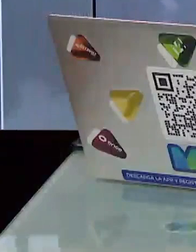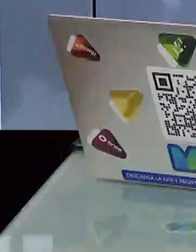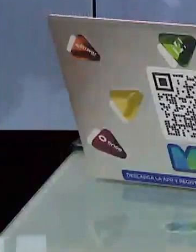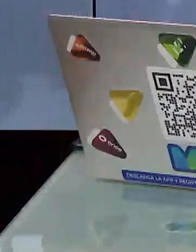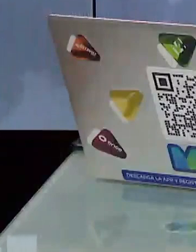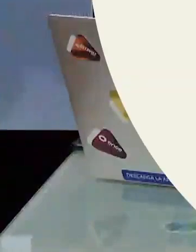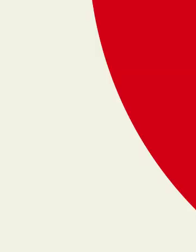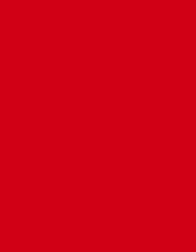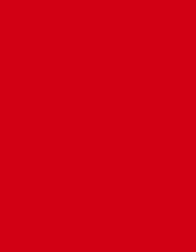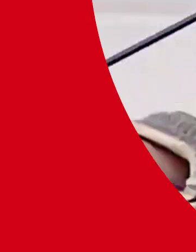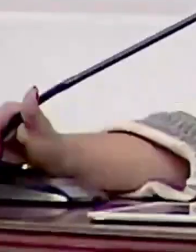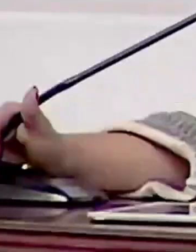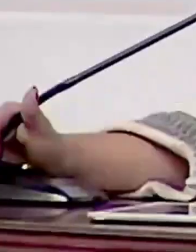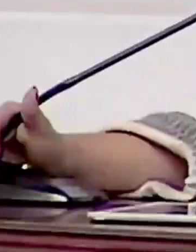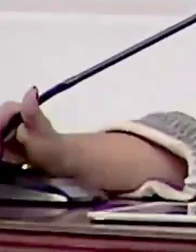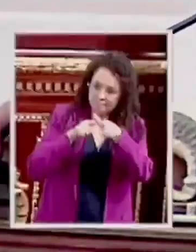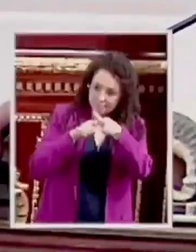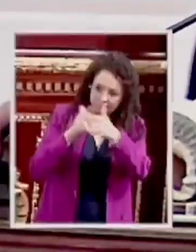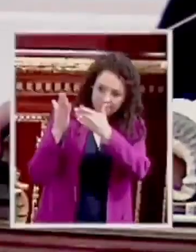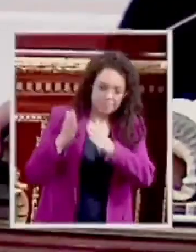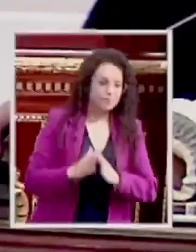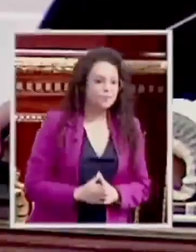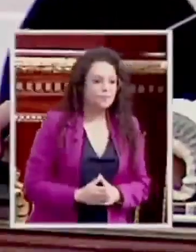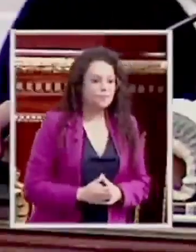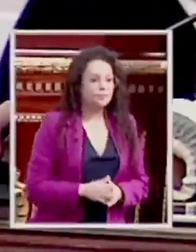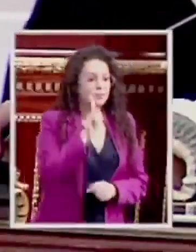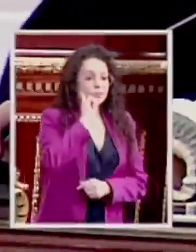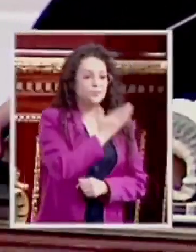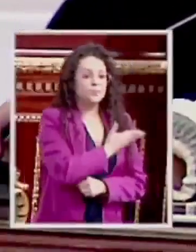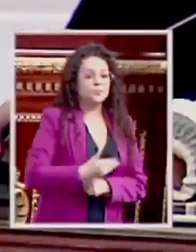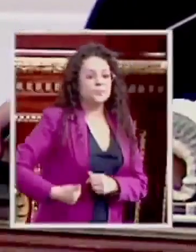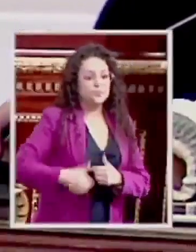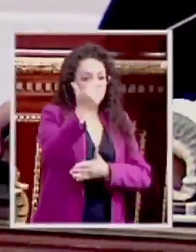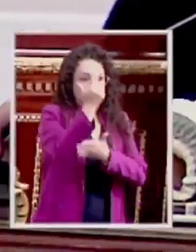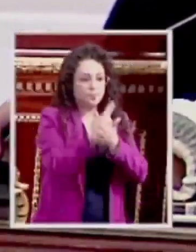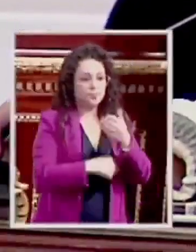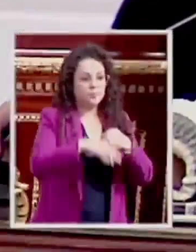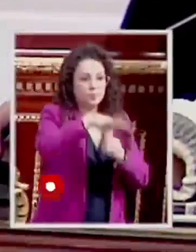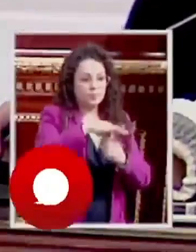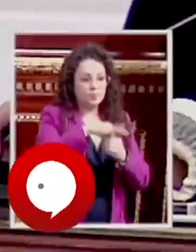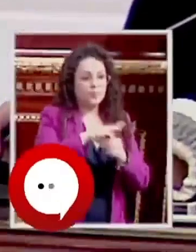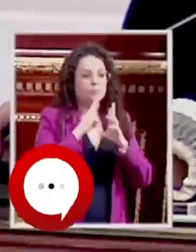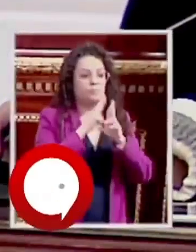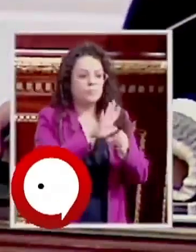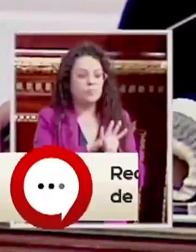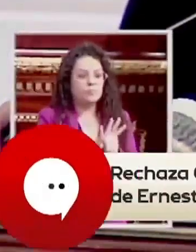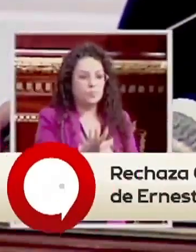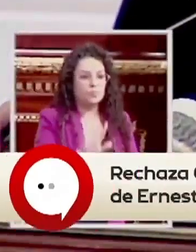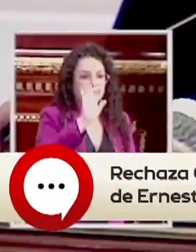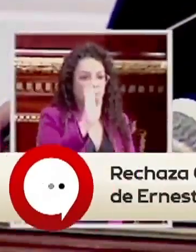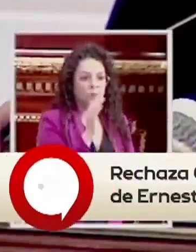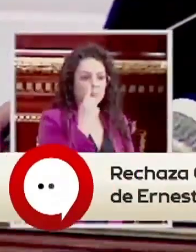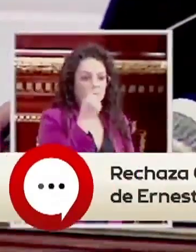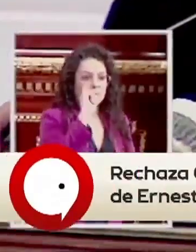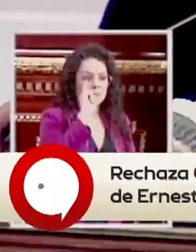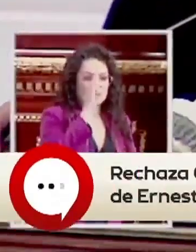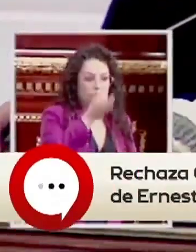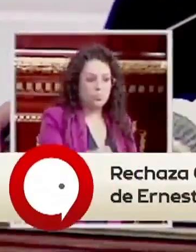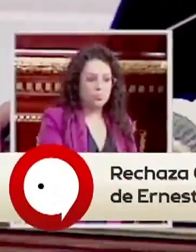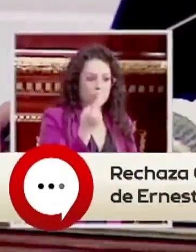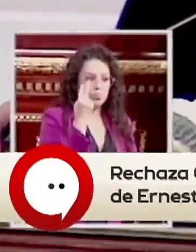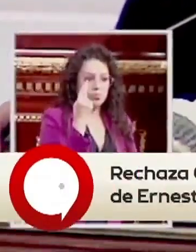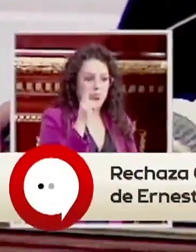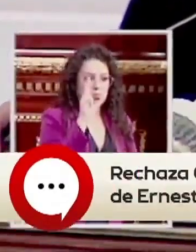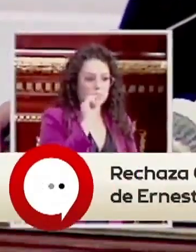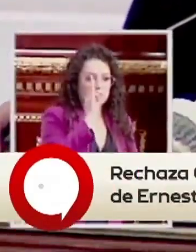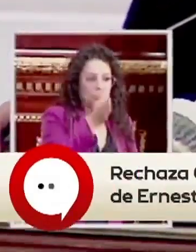Ernestina Godoy. Diputada Presidenta, el resultado de la votación es el siguiente. 41 votos a favor, 25